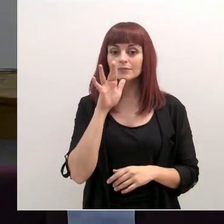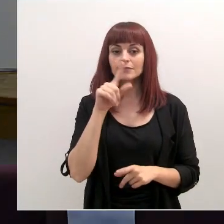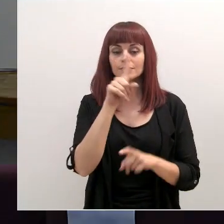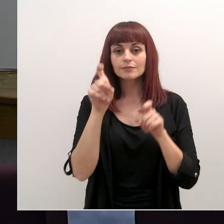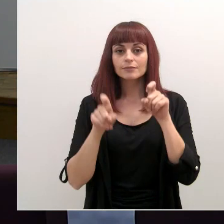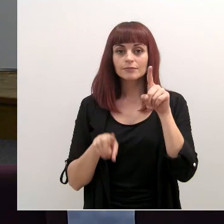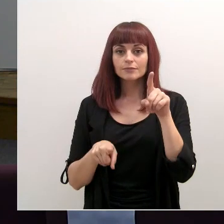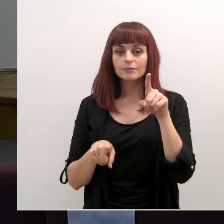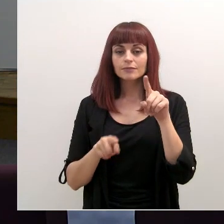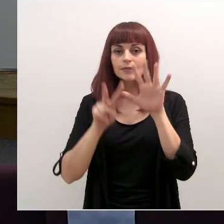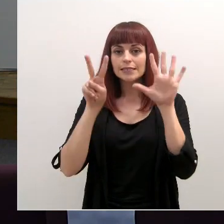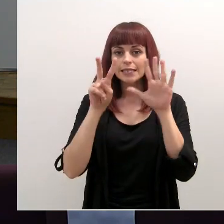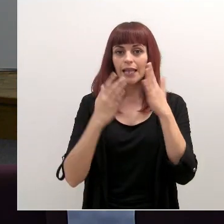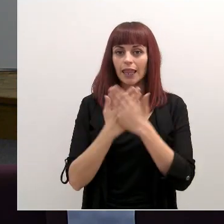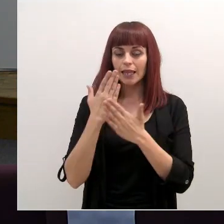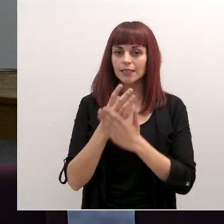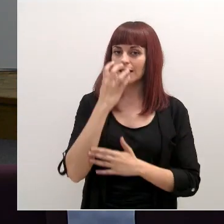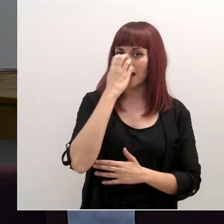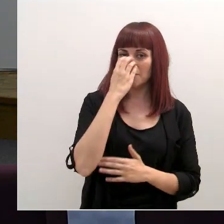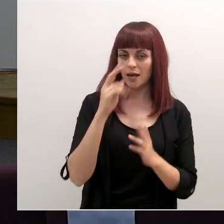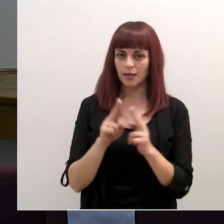sus preguntas 7 Días, Alhama y Librilla.